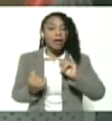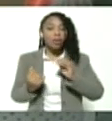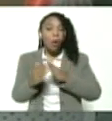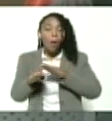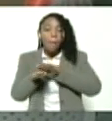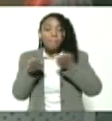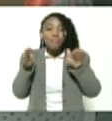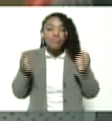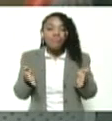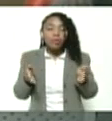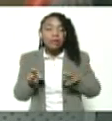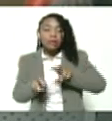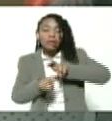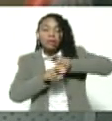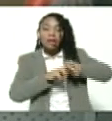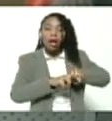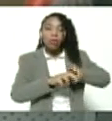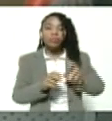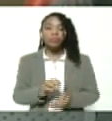mesa,